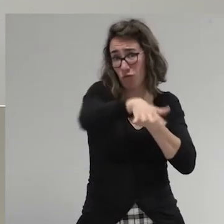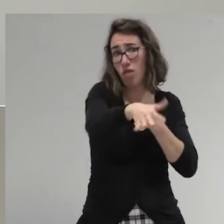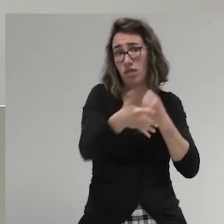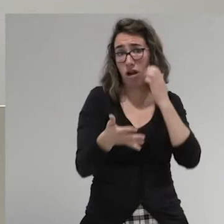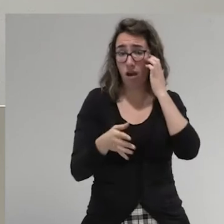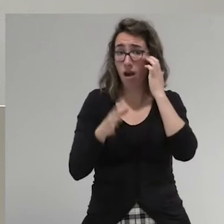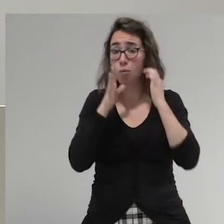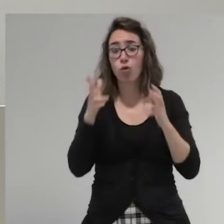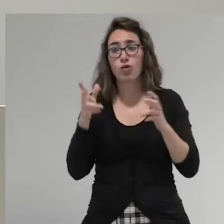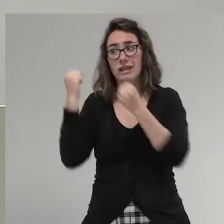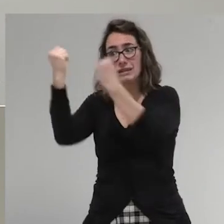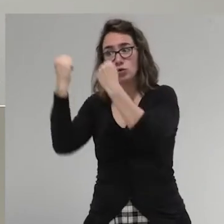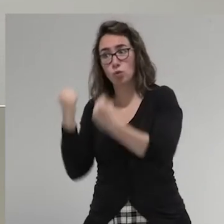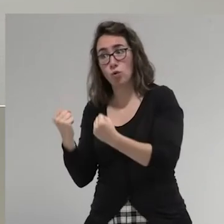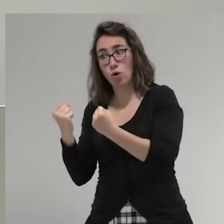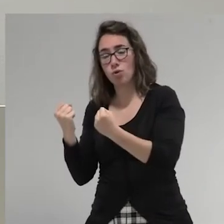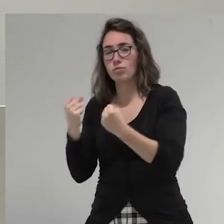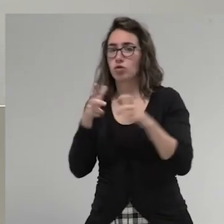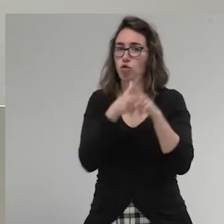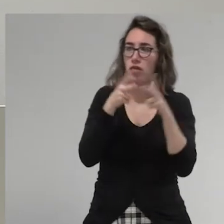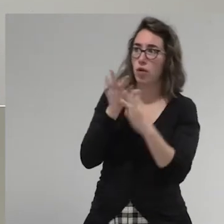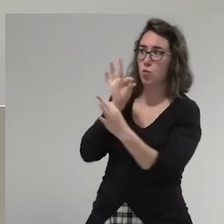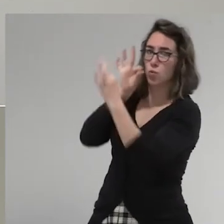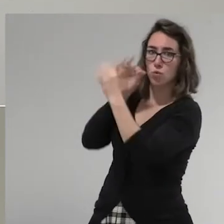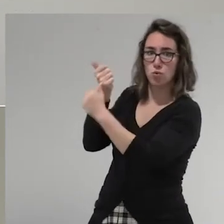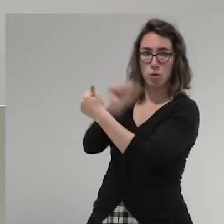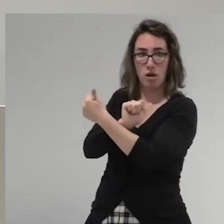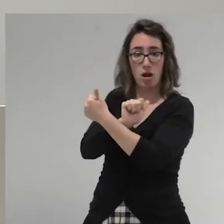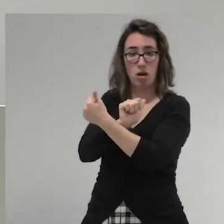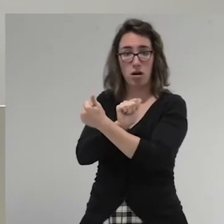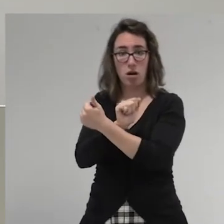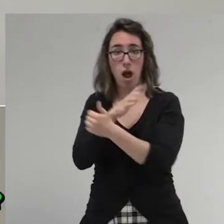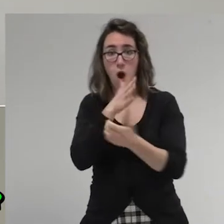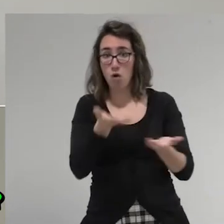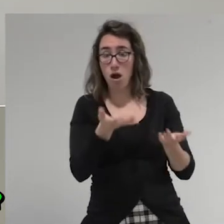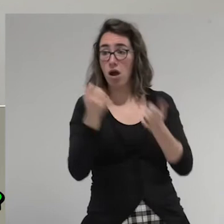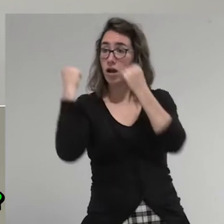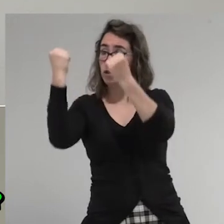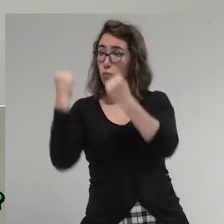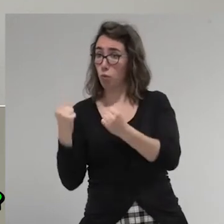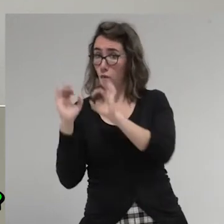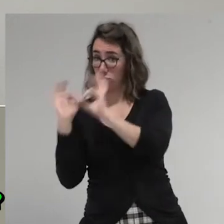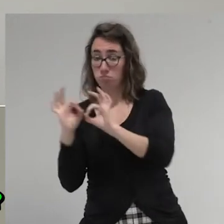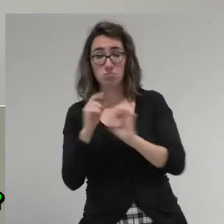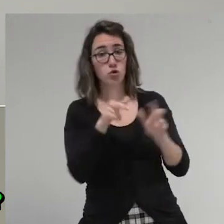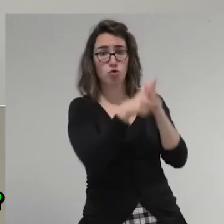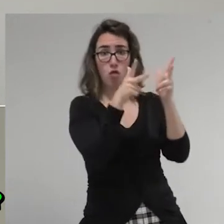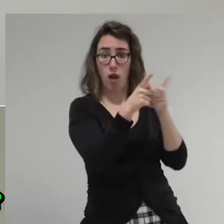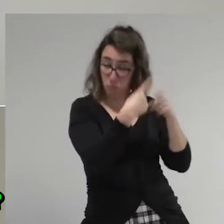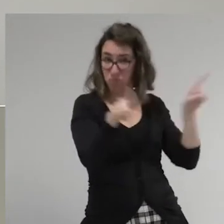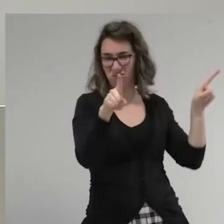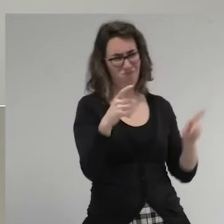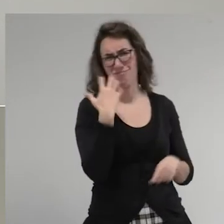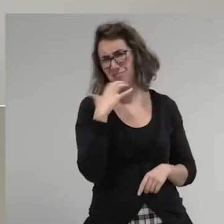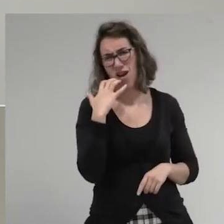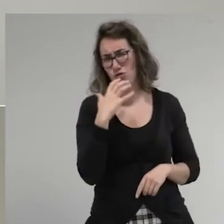sus instituciones, un poco, la verdad. Entonces, ¿por qué de repente a nivel social van a suceder cosas diferentes de lo que suceden a nivel institucional?